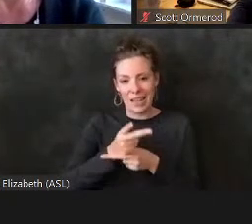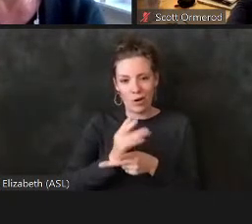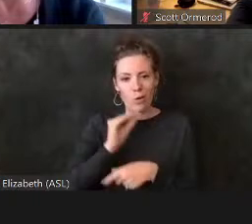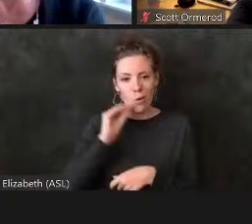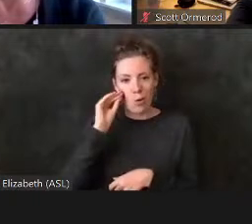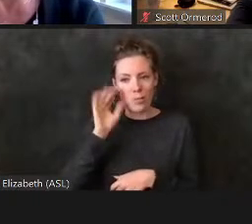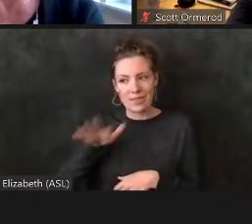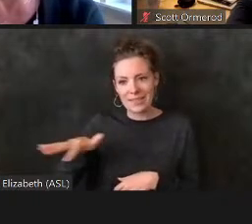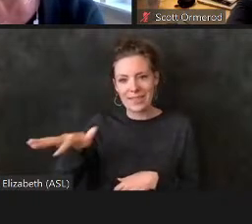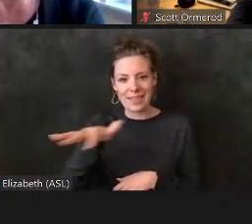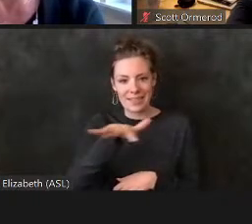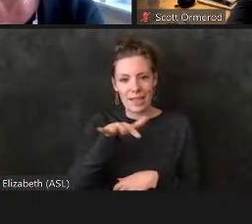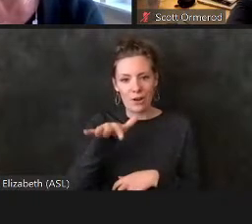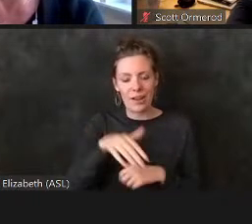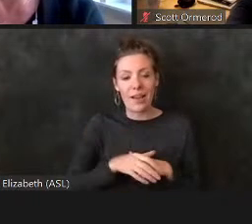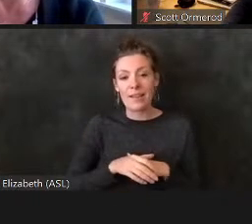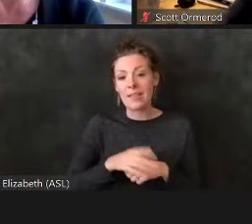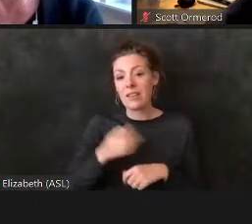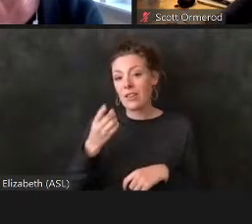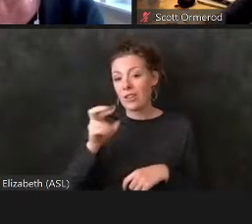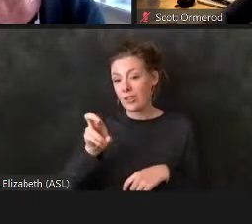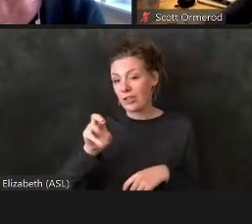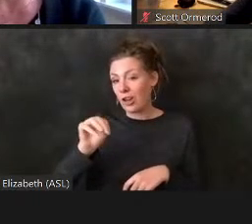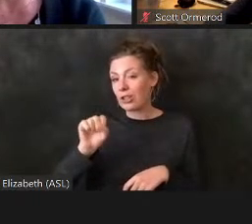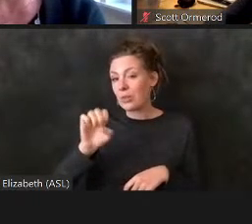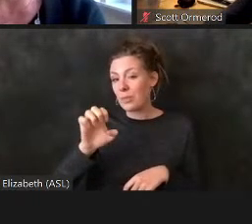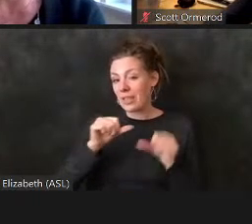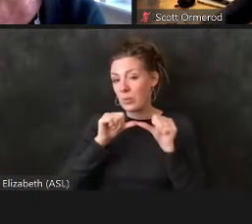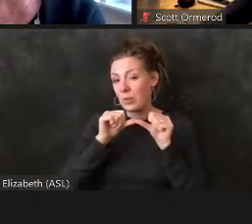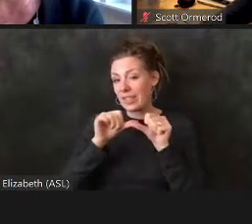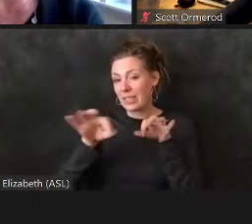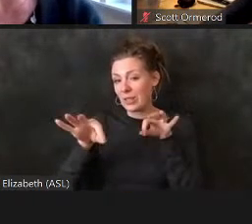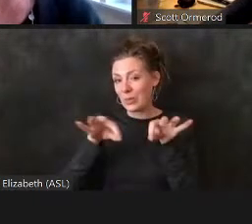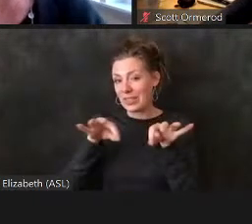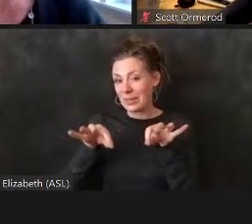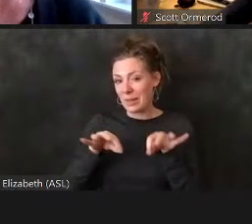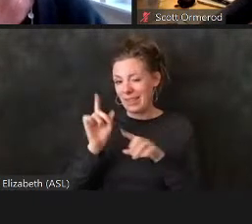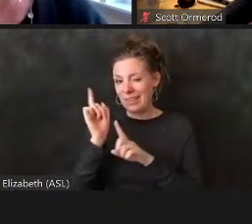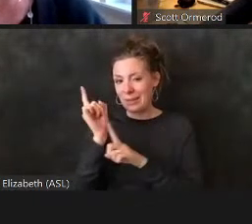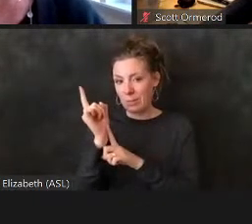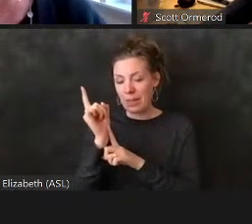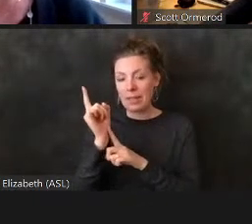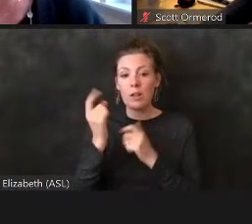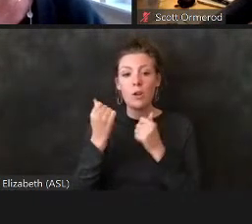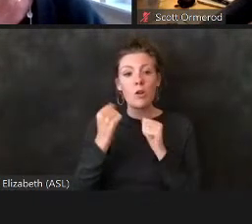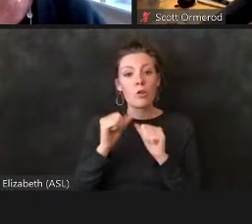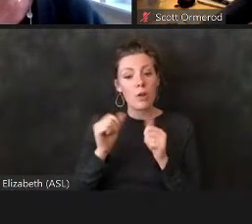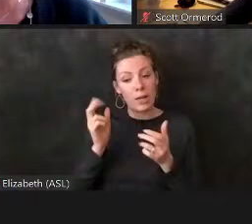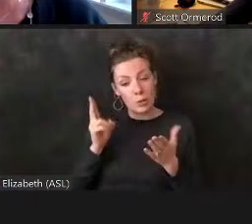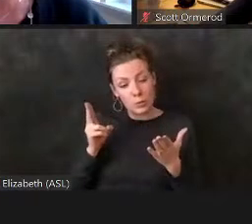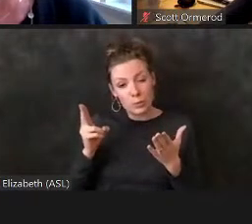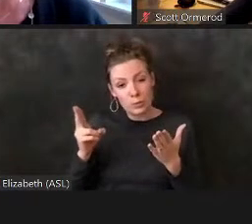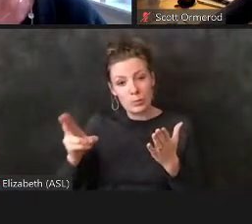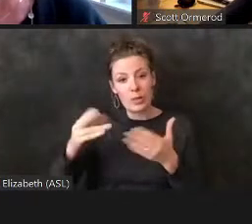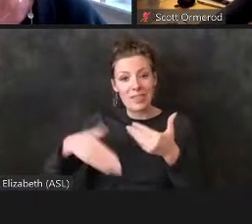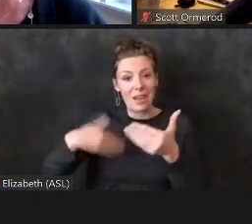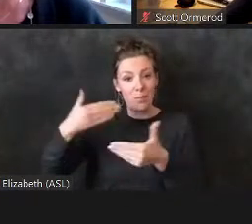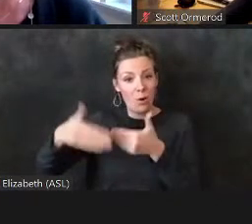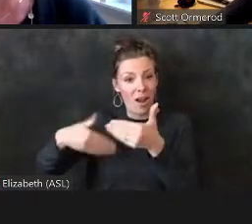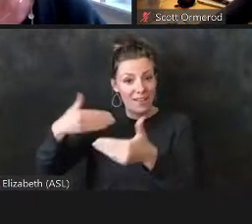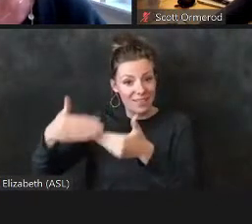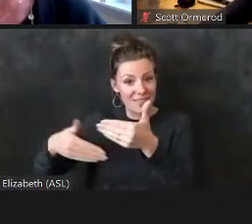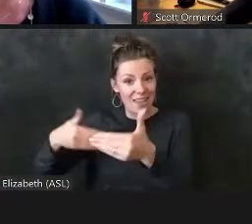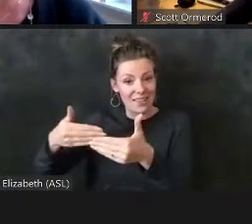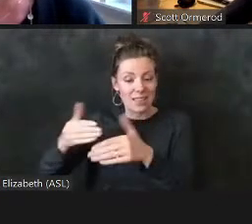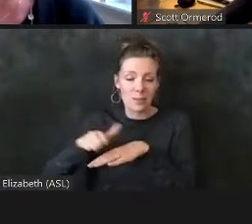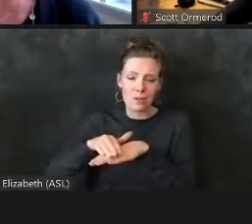en nuestras comunidades para cumplir con todos. Dr. Mays está cumpliendo en eso y él va a hablar acerca de eso en un momento. Y eso va a